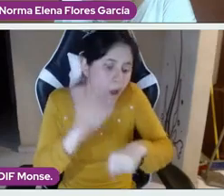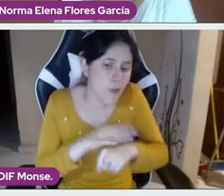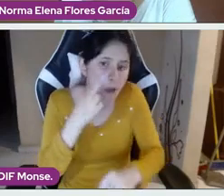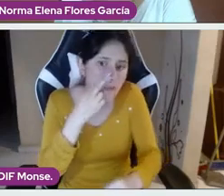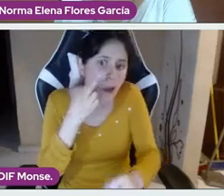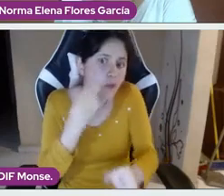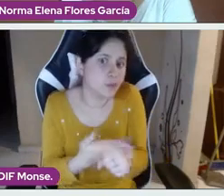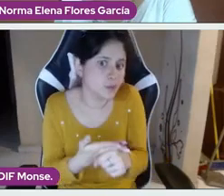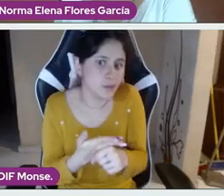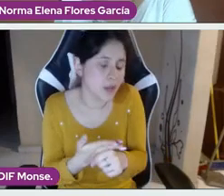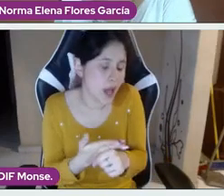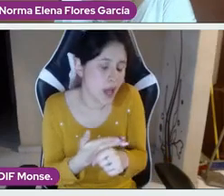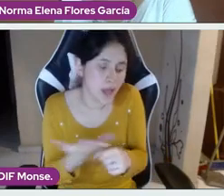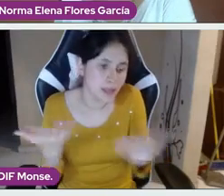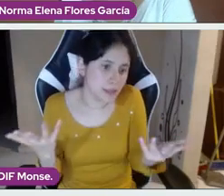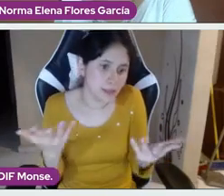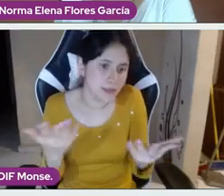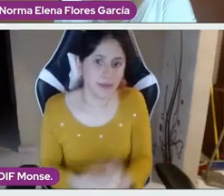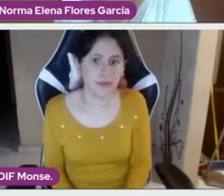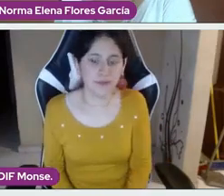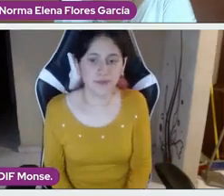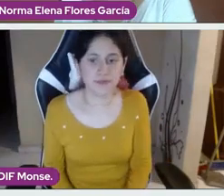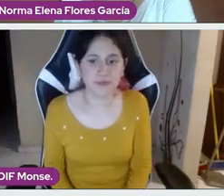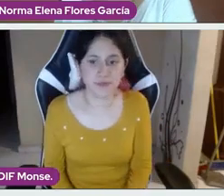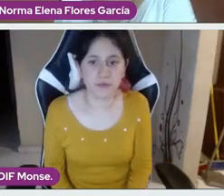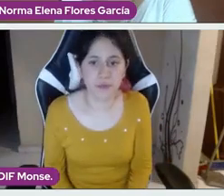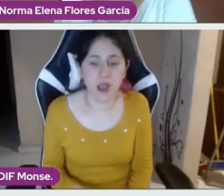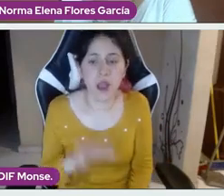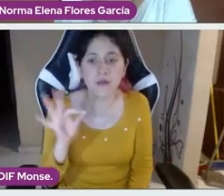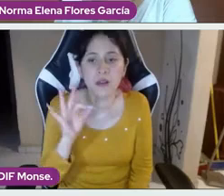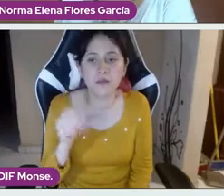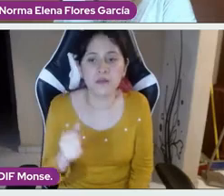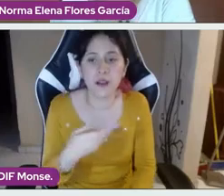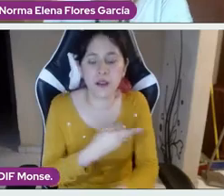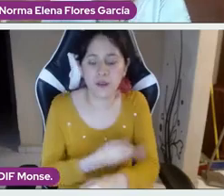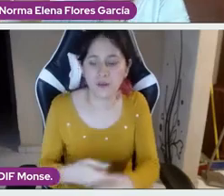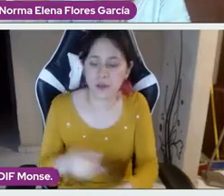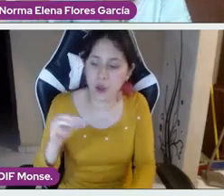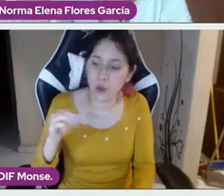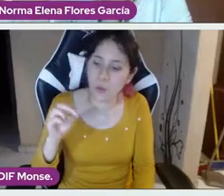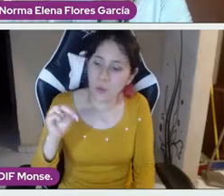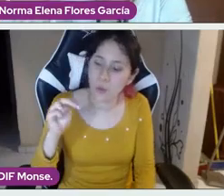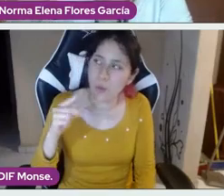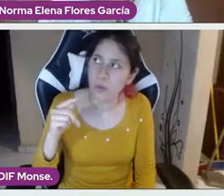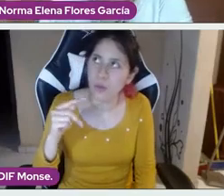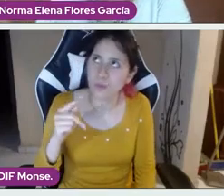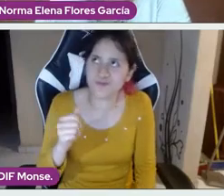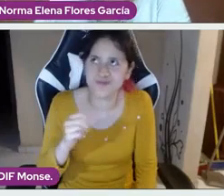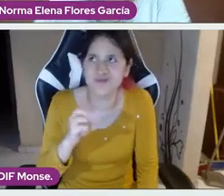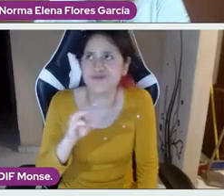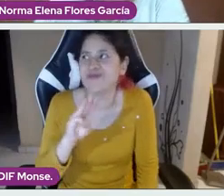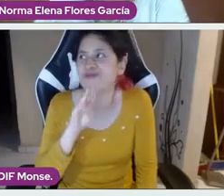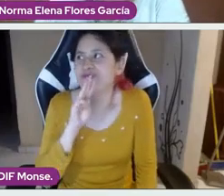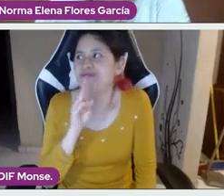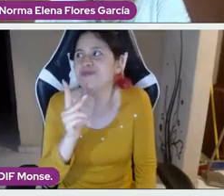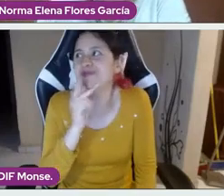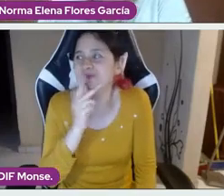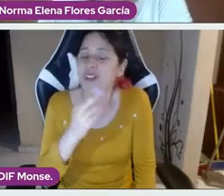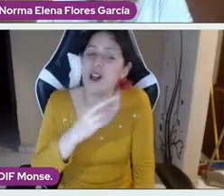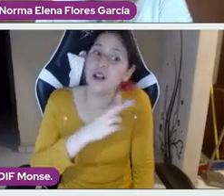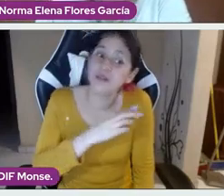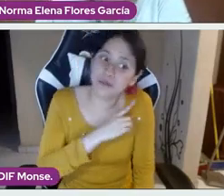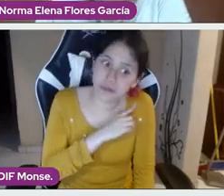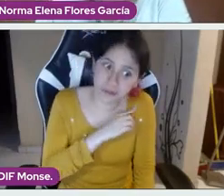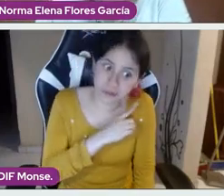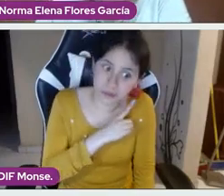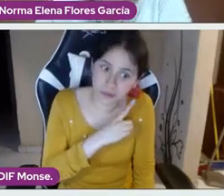más cuando es familia monoparental por divorcio, porque ya los hijos identificaron los roles, ¿no? De papá, de mamá, y de